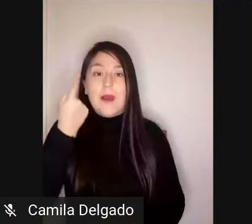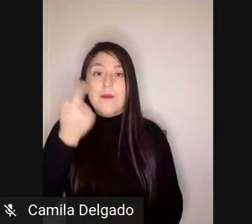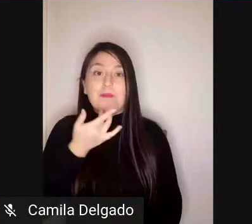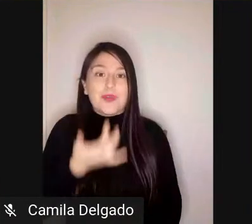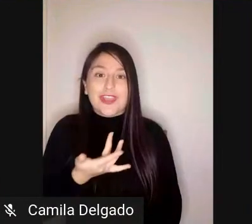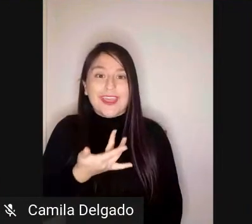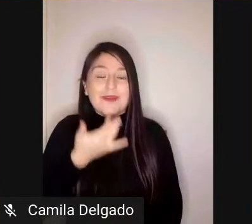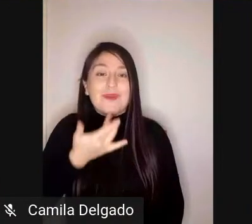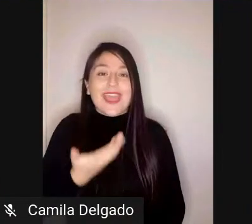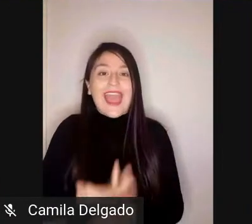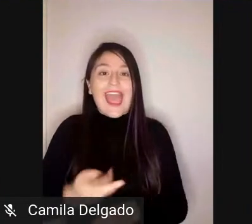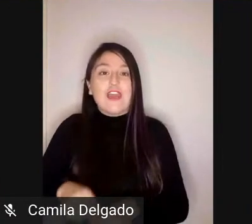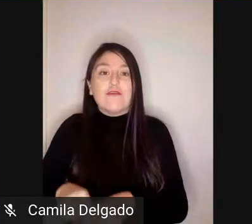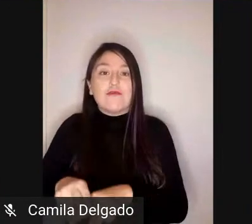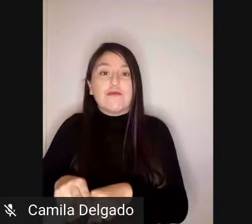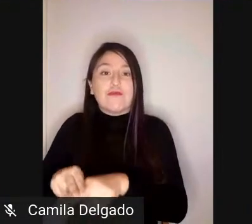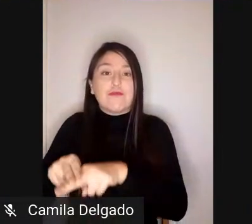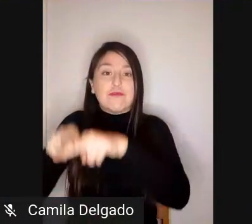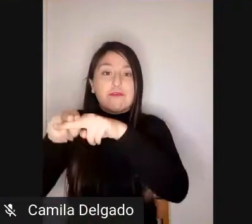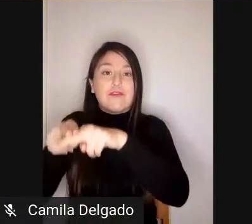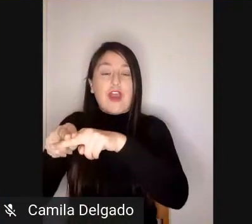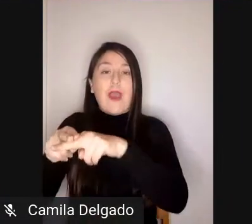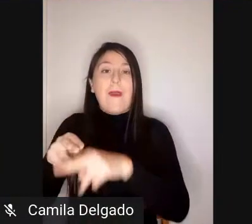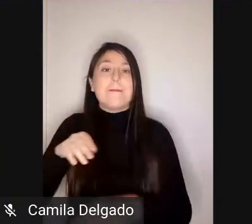incrustados en su fortuna.